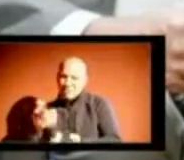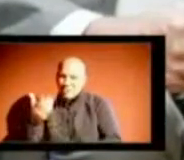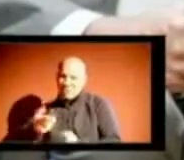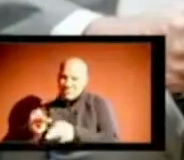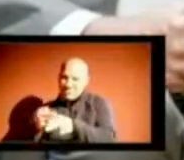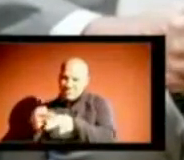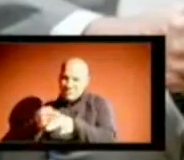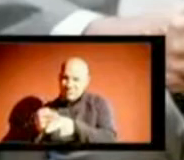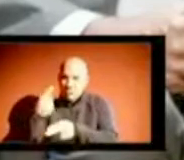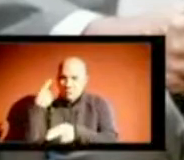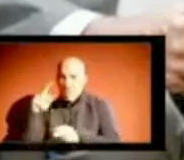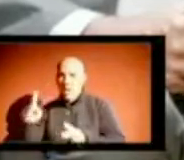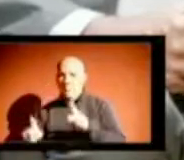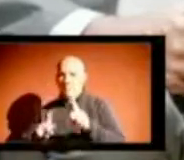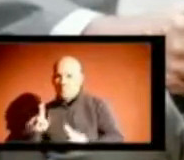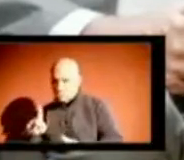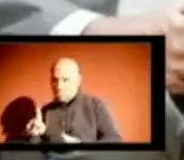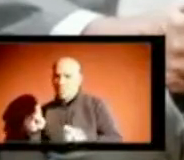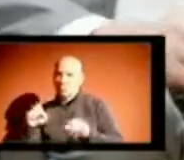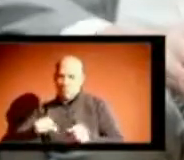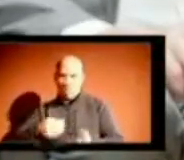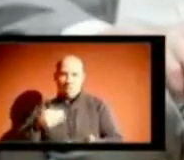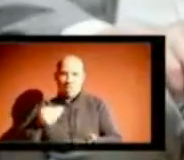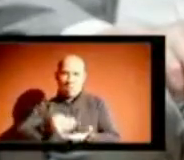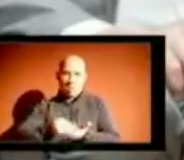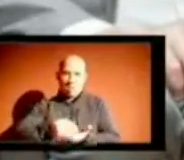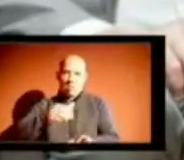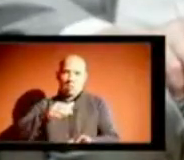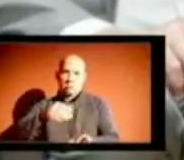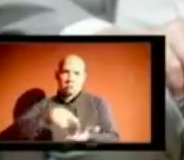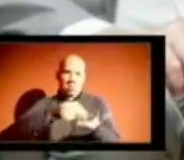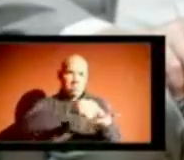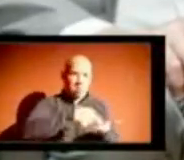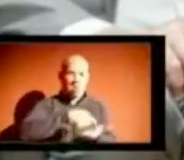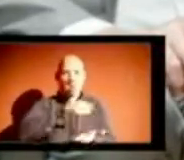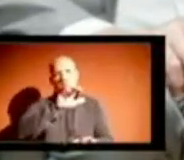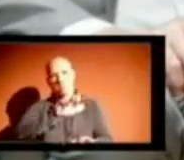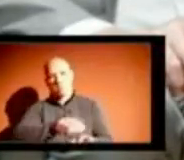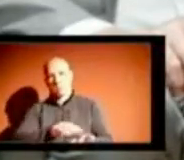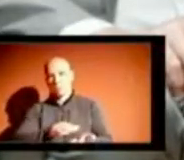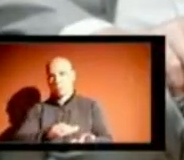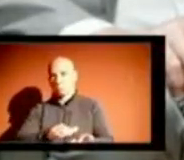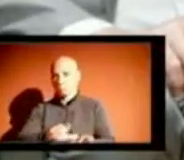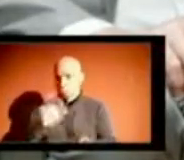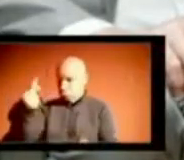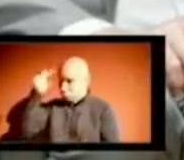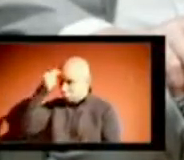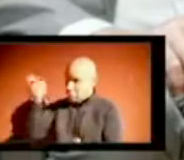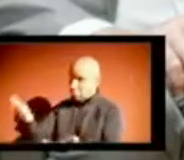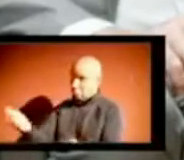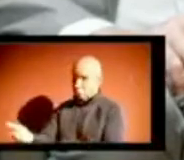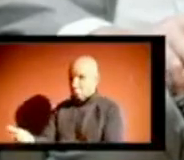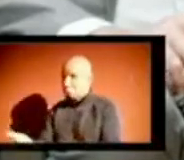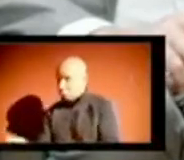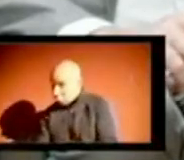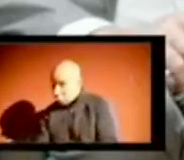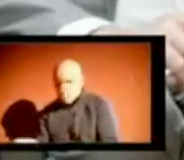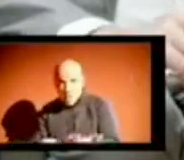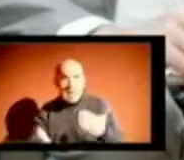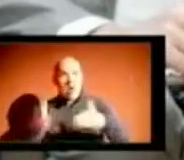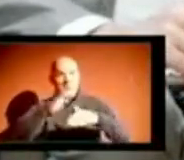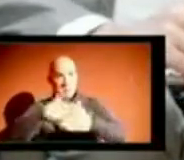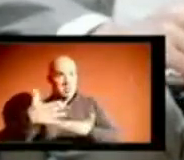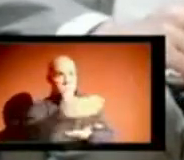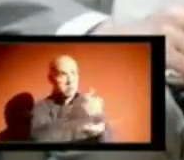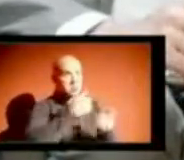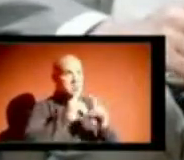el bolsillo. ¿Eh? Y pues quería saber la posición del gobernador sobre eso, si eso es una posibilidad en vista del aumento en recaudos y